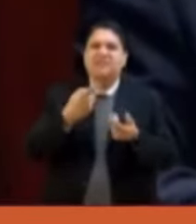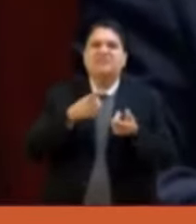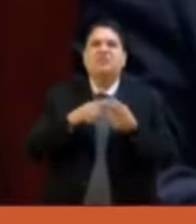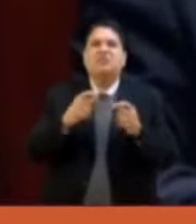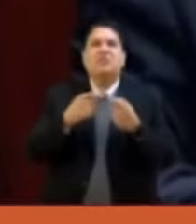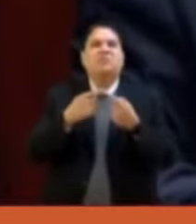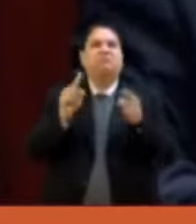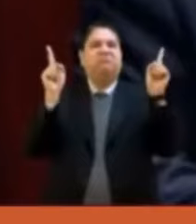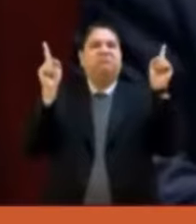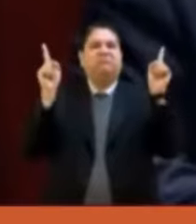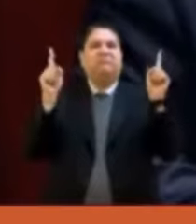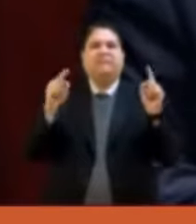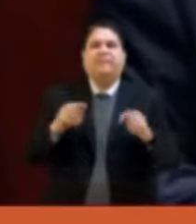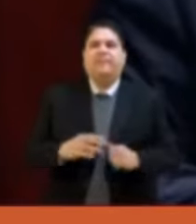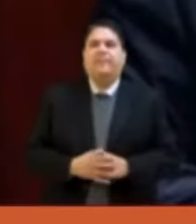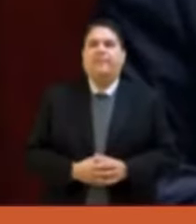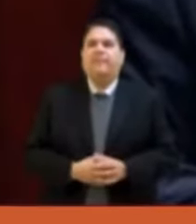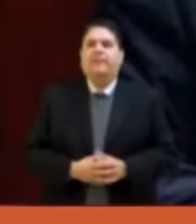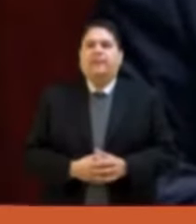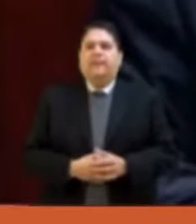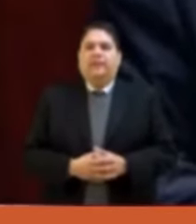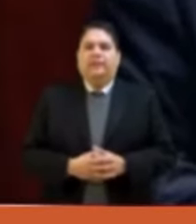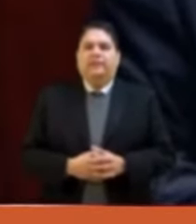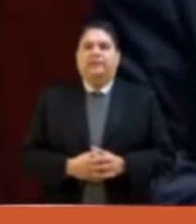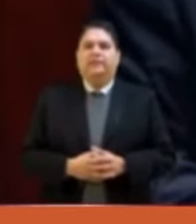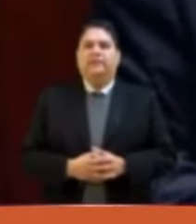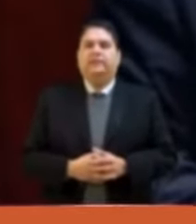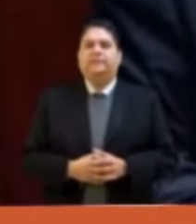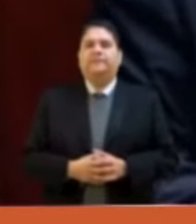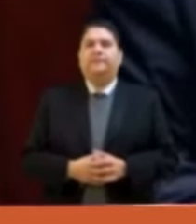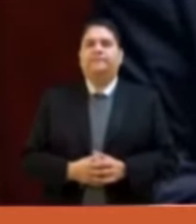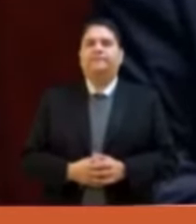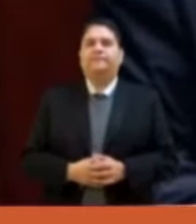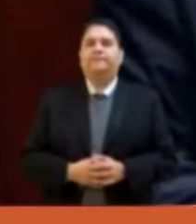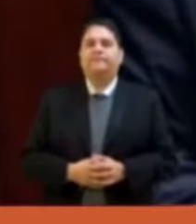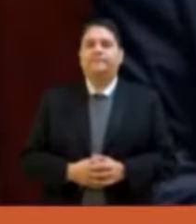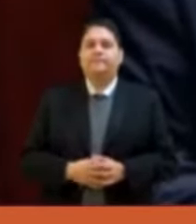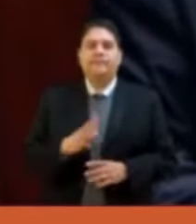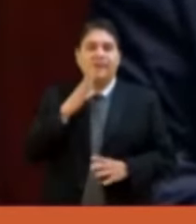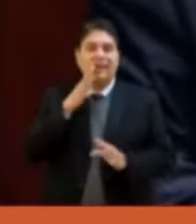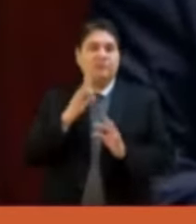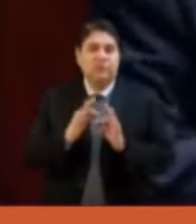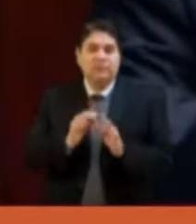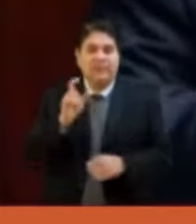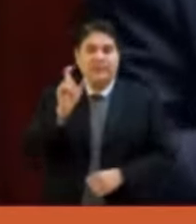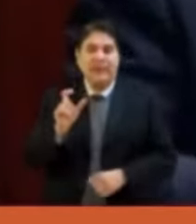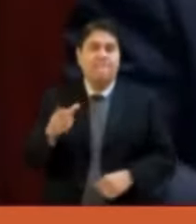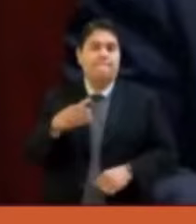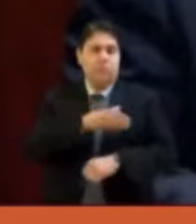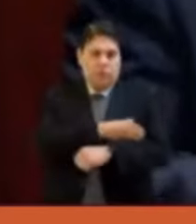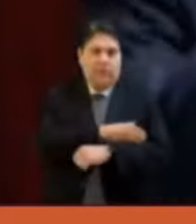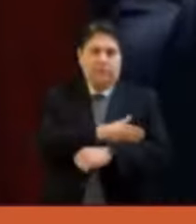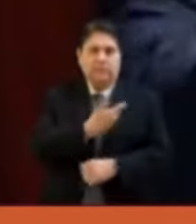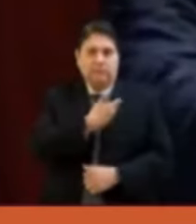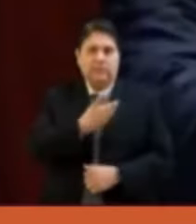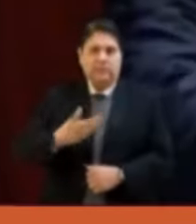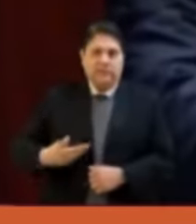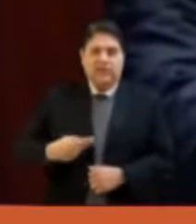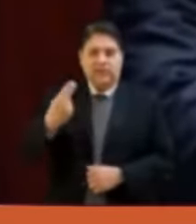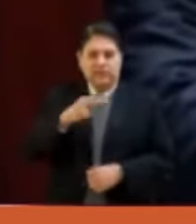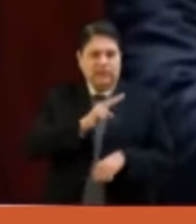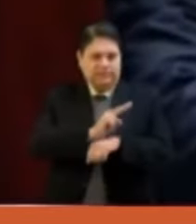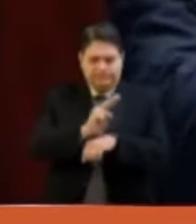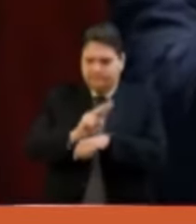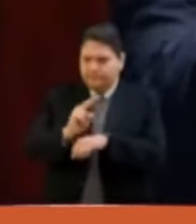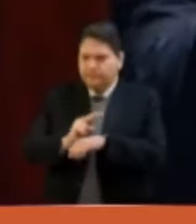y la desunión la responsabilidad de quien tiene el poder es justamente velada por la unidad y hoy